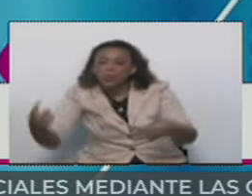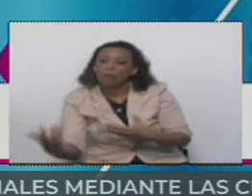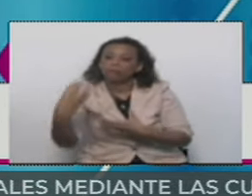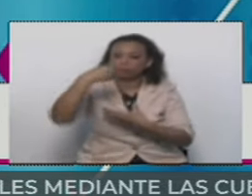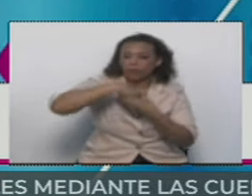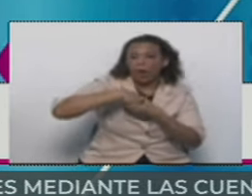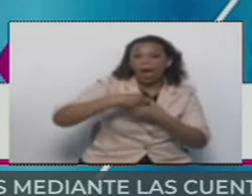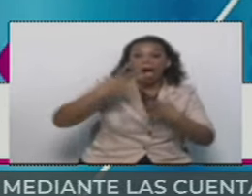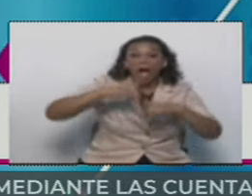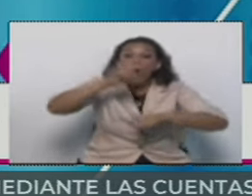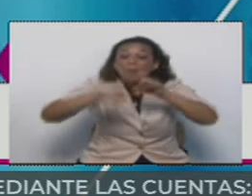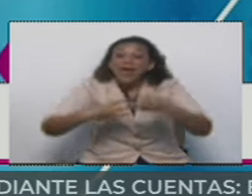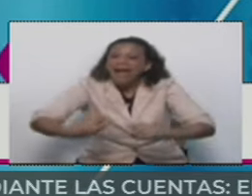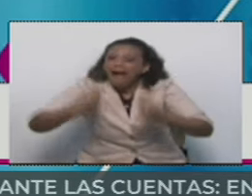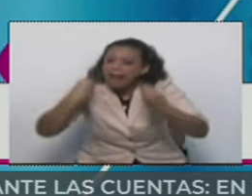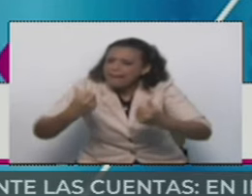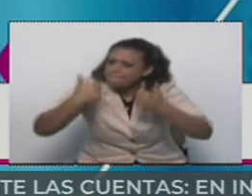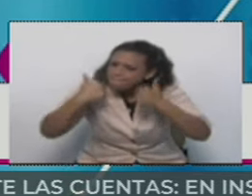Consulta de calidad.